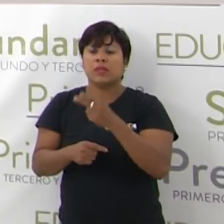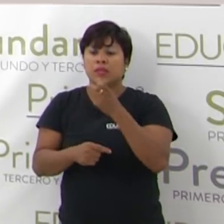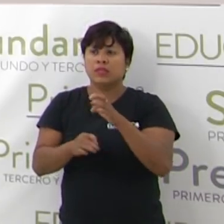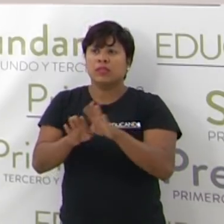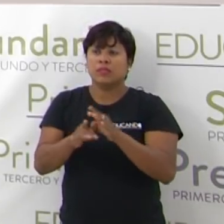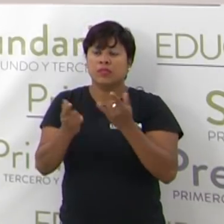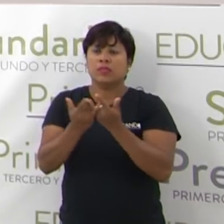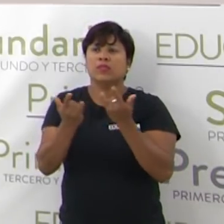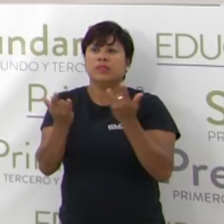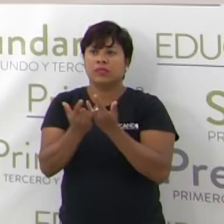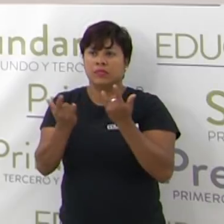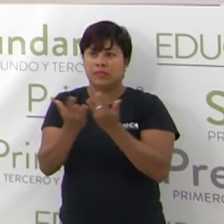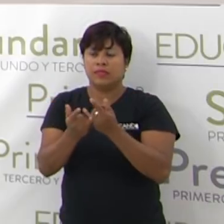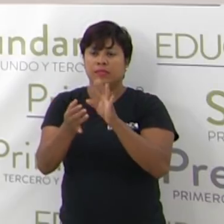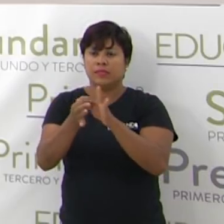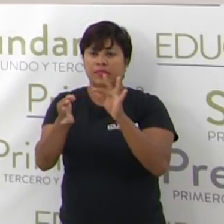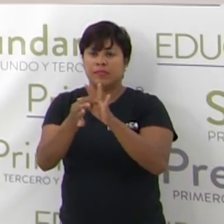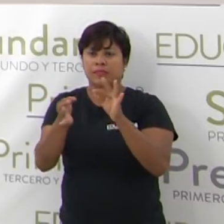narración